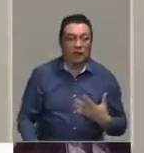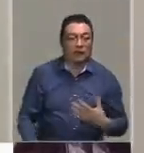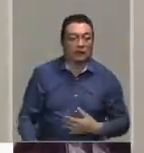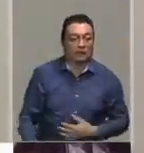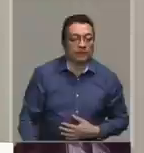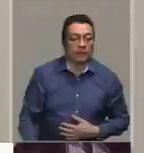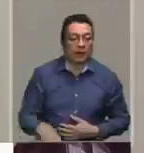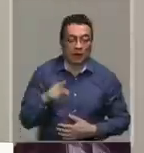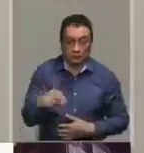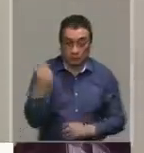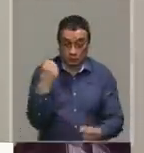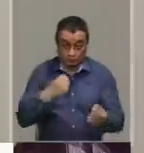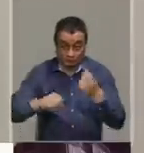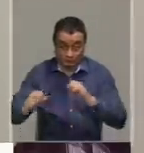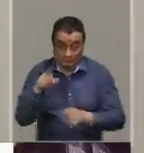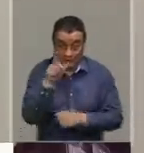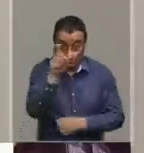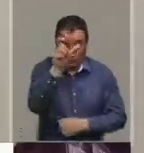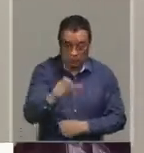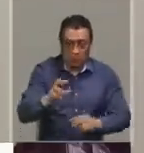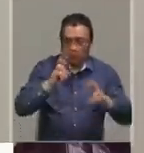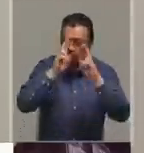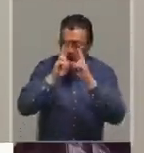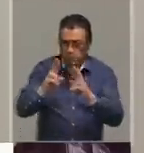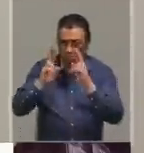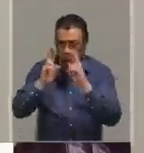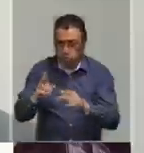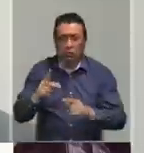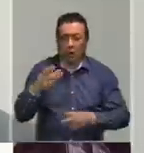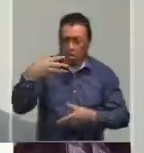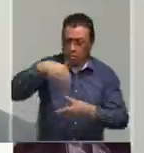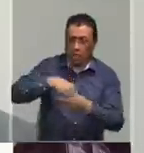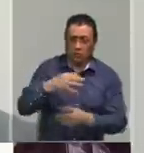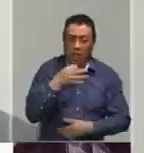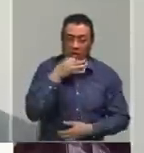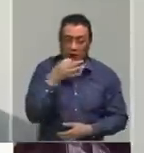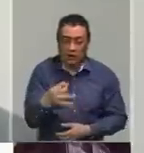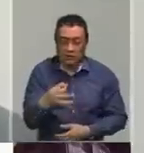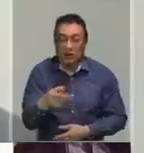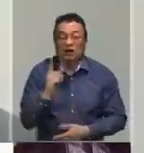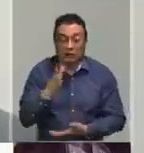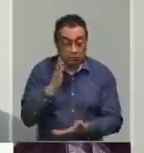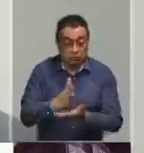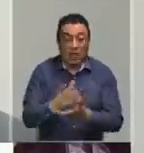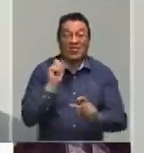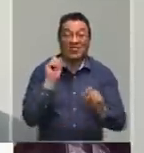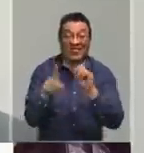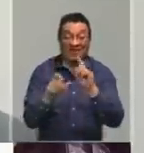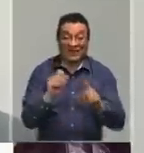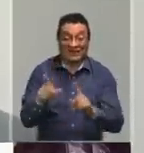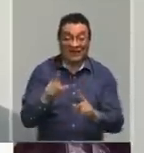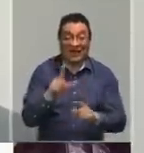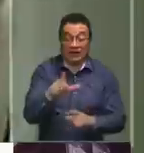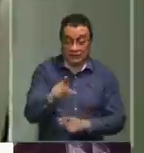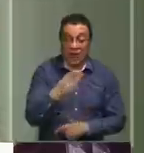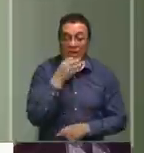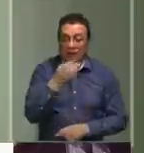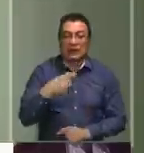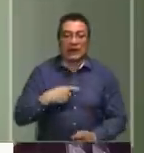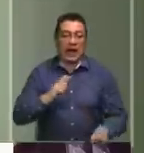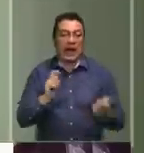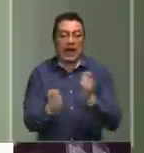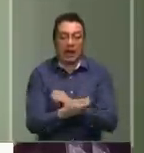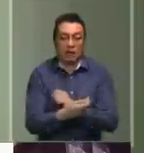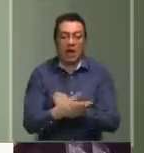Su conducta, según ha trascendido, ha sido respetuosa del régimen interno, un régimen que la defensa de Yaitul buscó cambiar, intentando